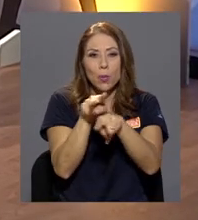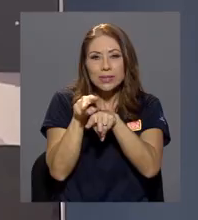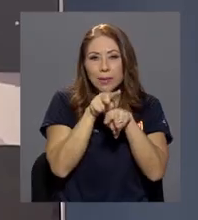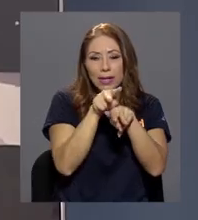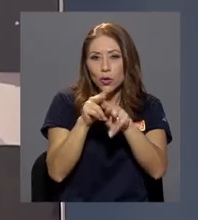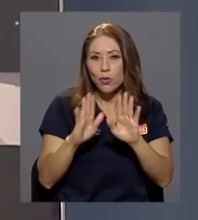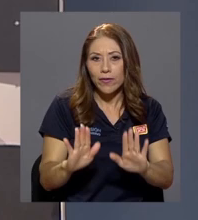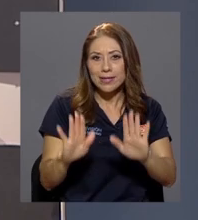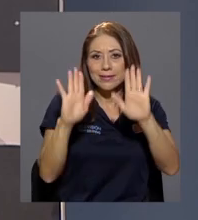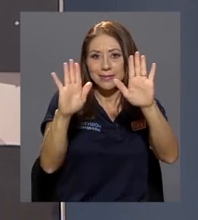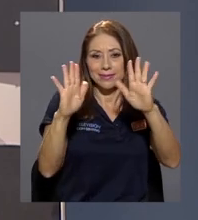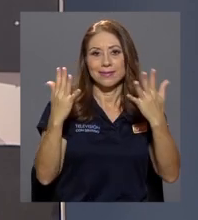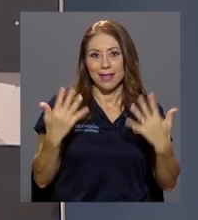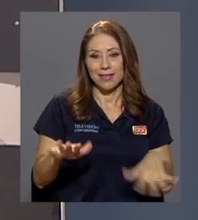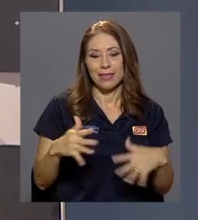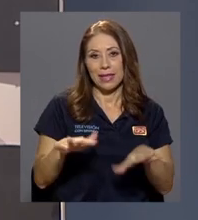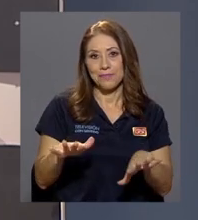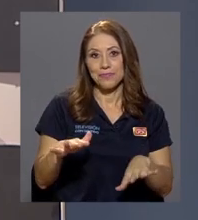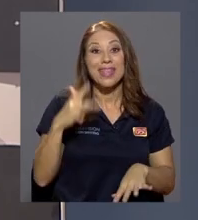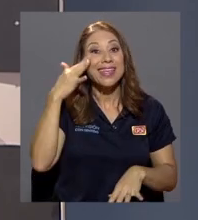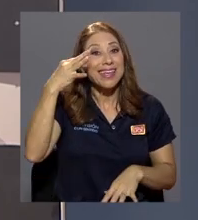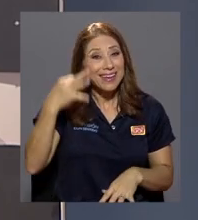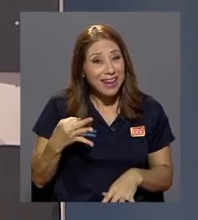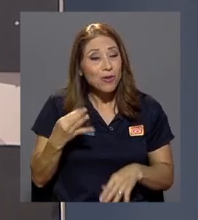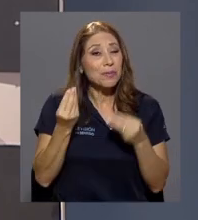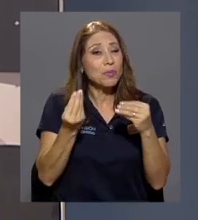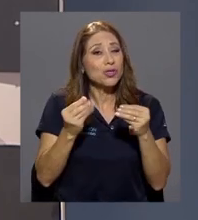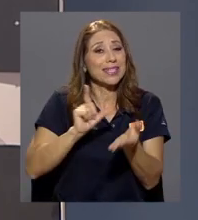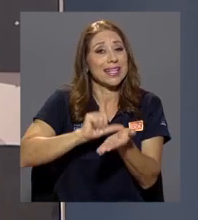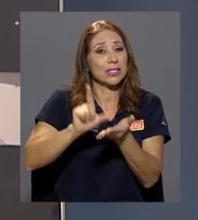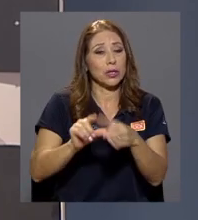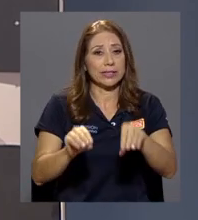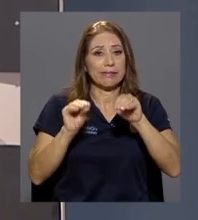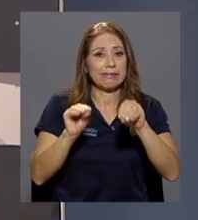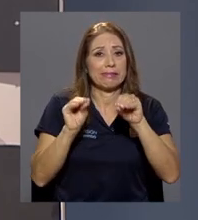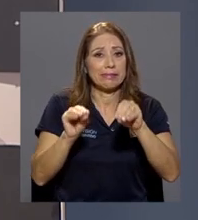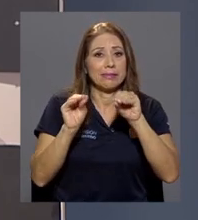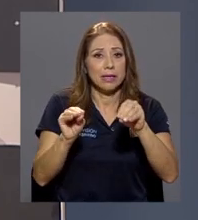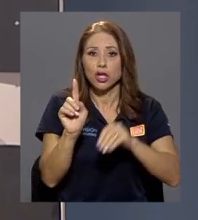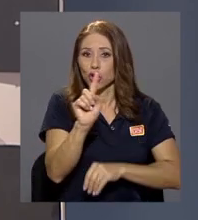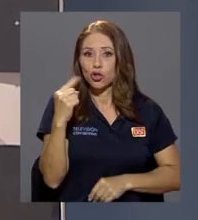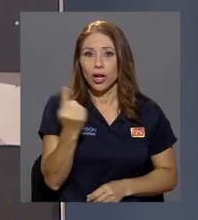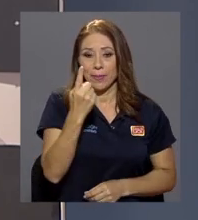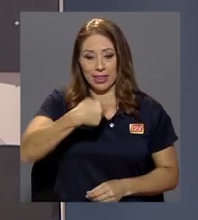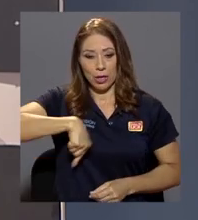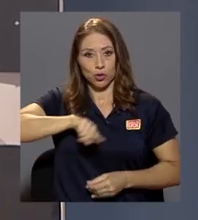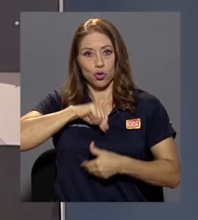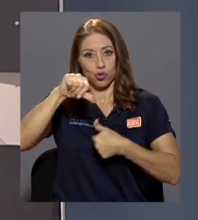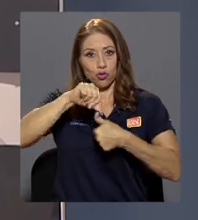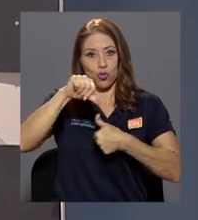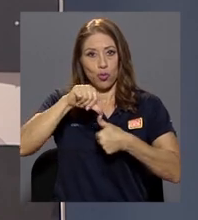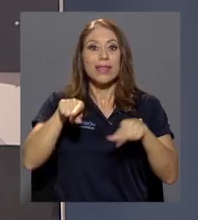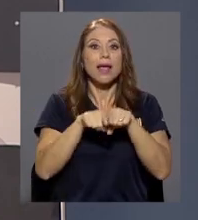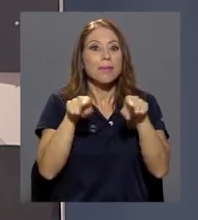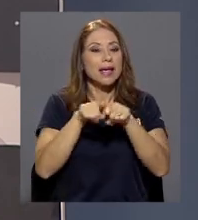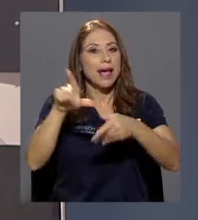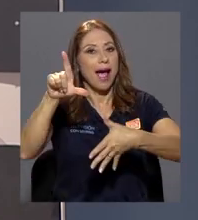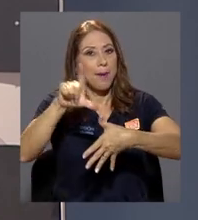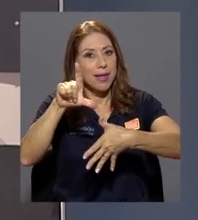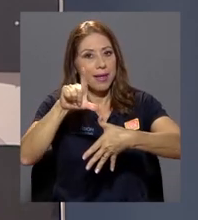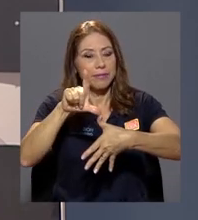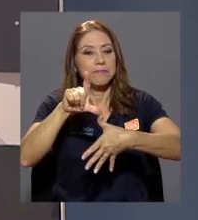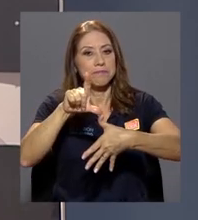fascinante que creo que es a una gran cantidad de elecciones no solamente para nosotros a nivel centroamericano sino para toda la américa